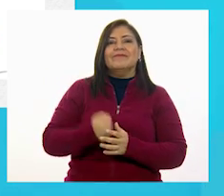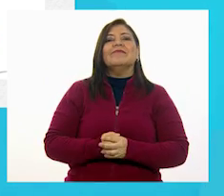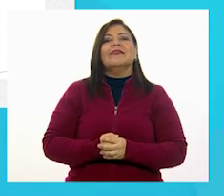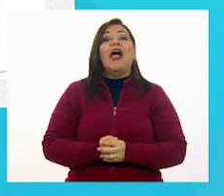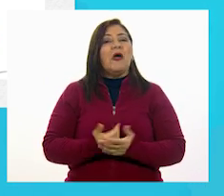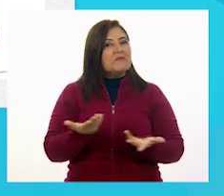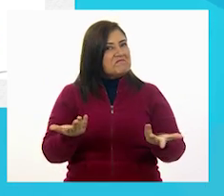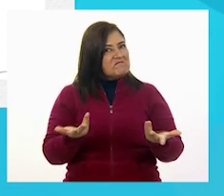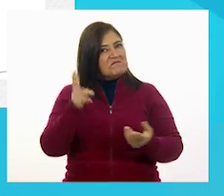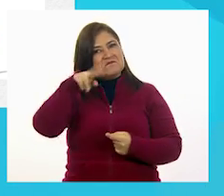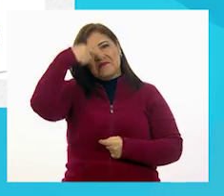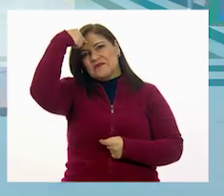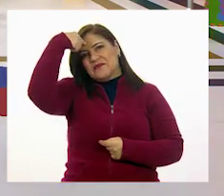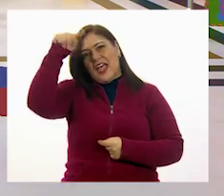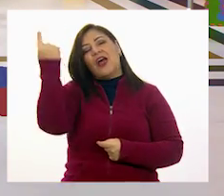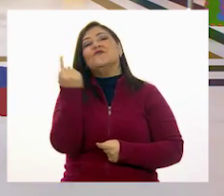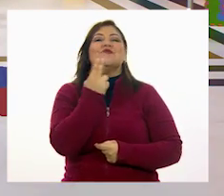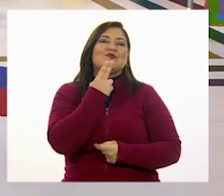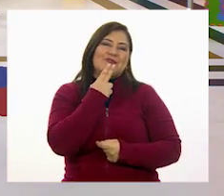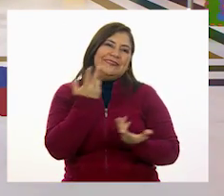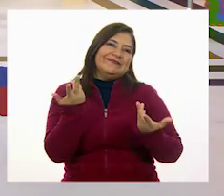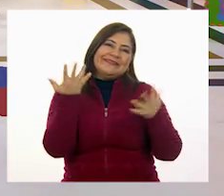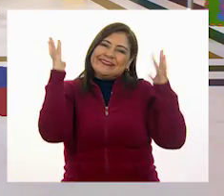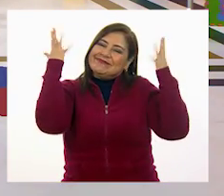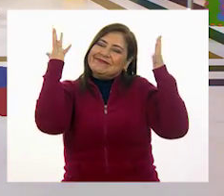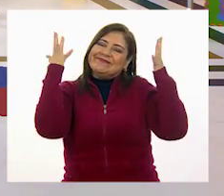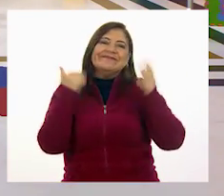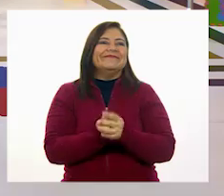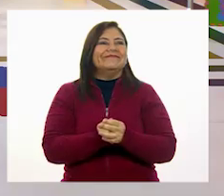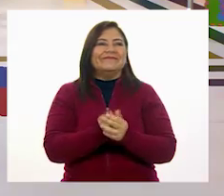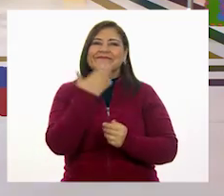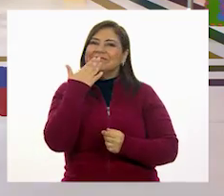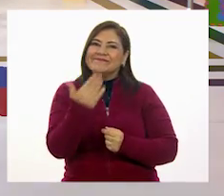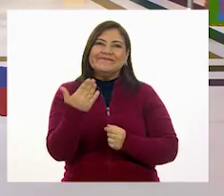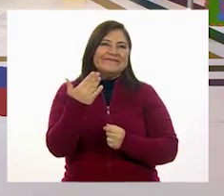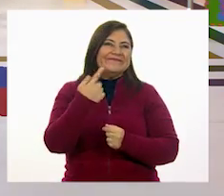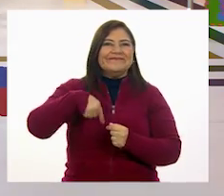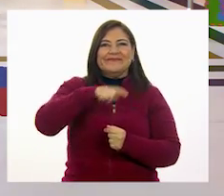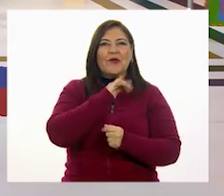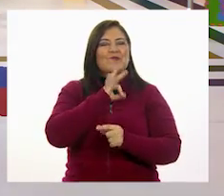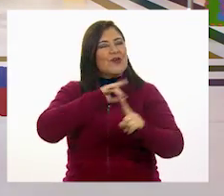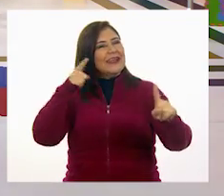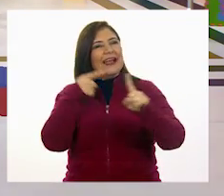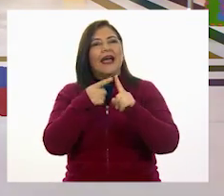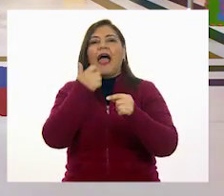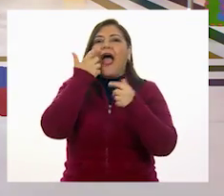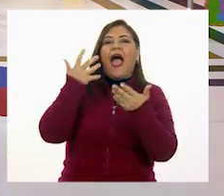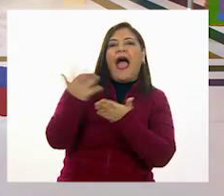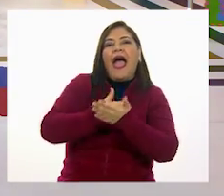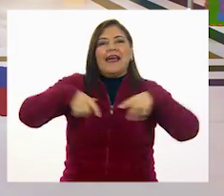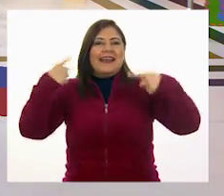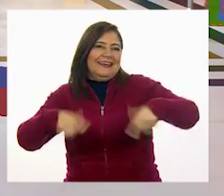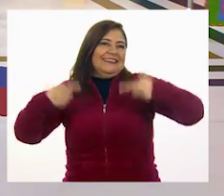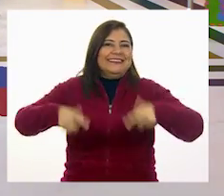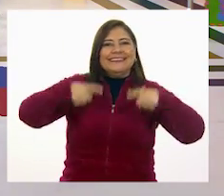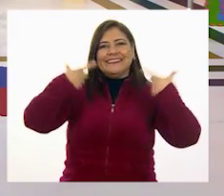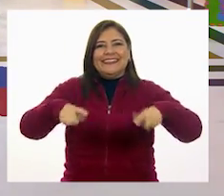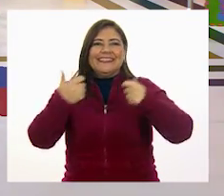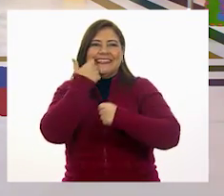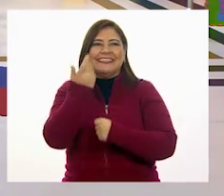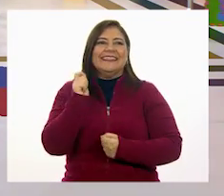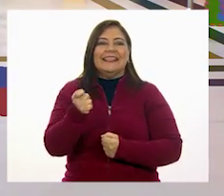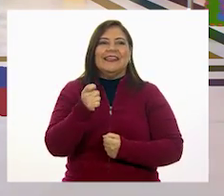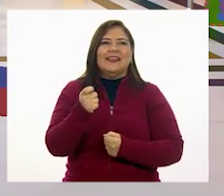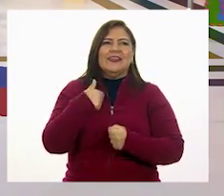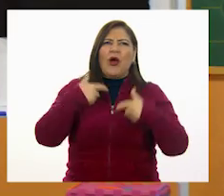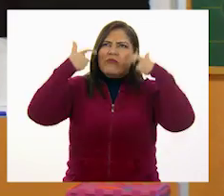¿Vieron qué fácil es usarlos? ¡Y tarán! ¡Sí, lo logramos! Queremos pastel, pastel, pastel. ¿Por qué